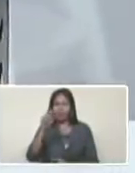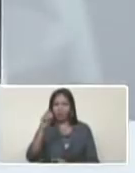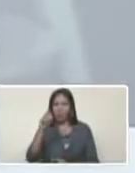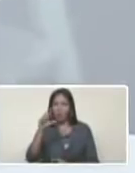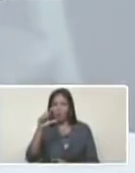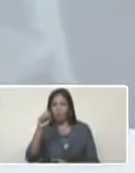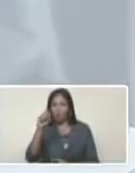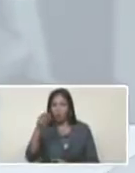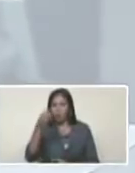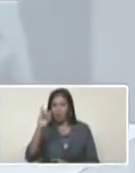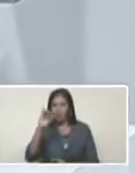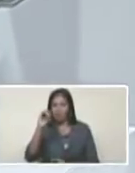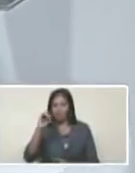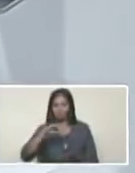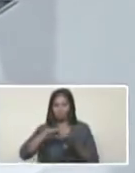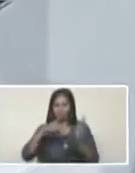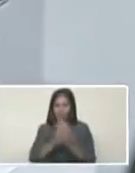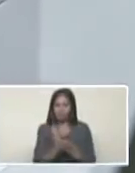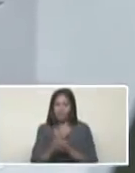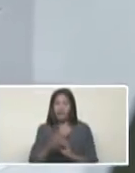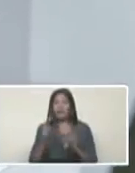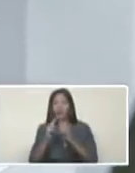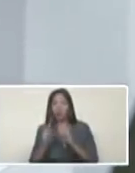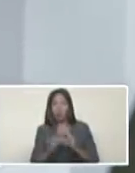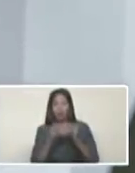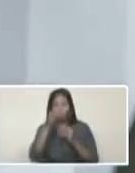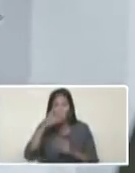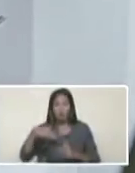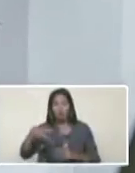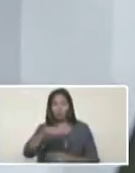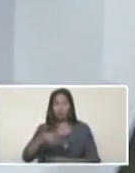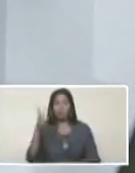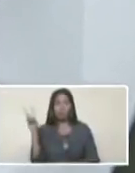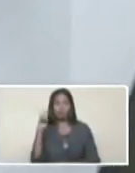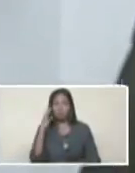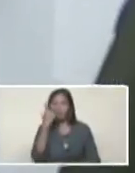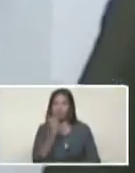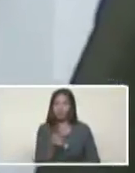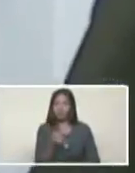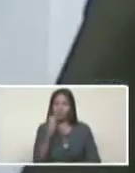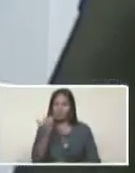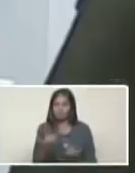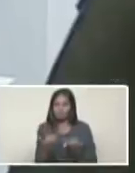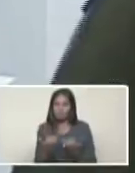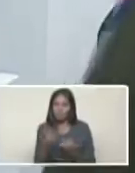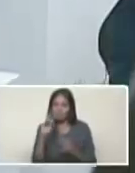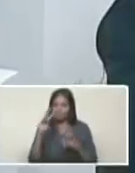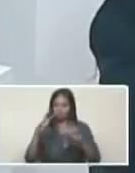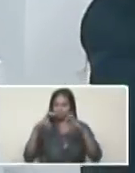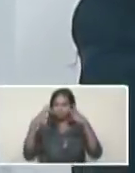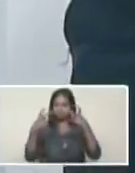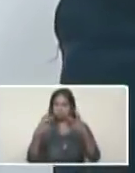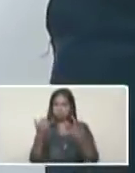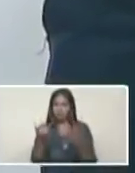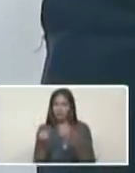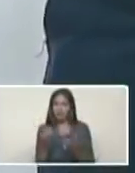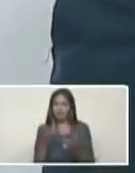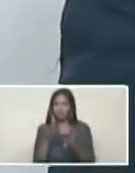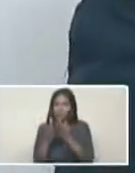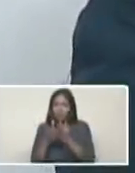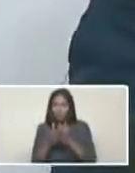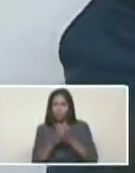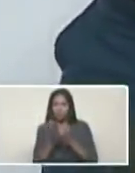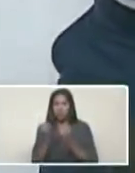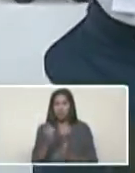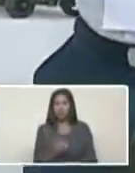que nuestro pueblo, conocedor de todo esto, entienda esta innovación, esta creación que ustedes han tenido. Adelante, por